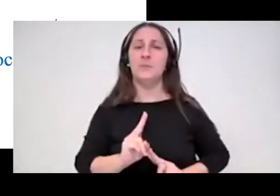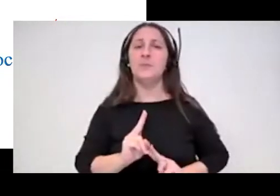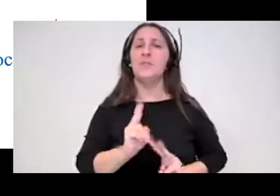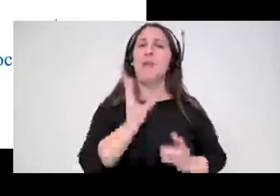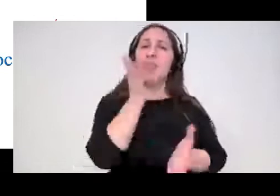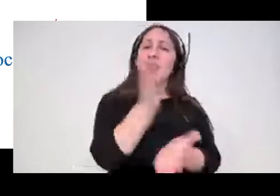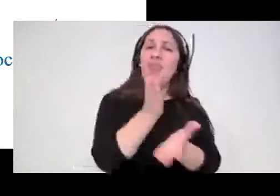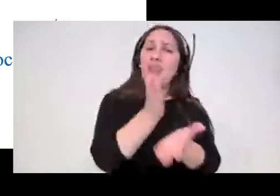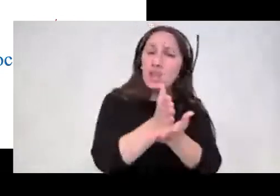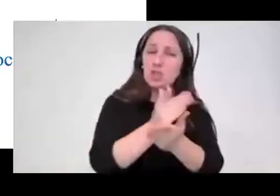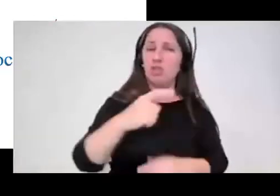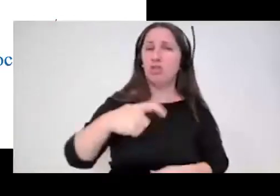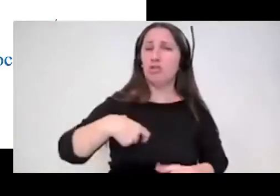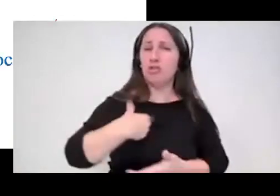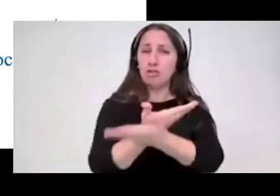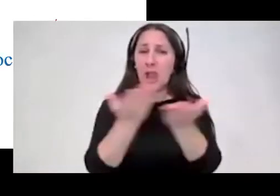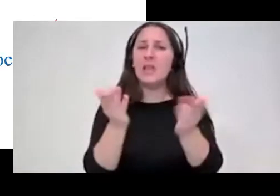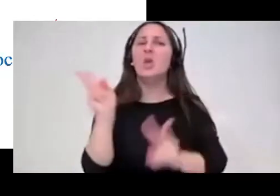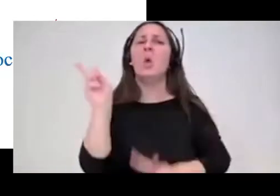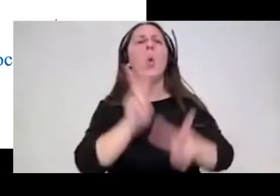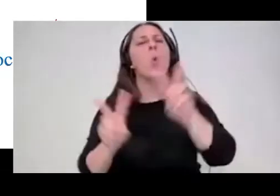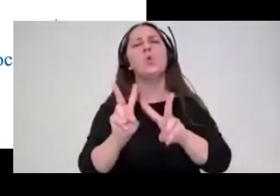se busca que el Estado intervenga,